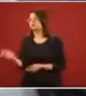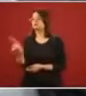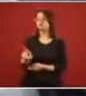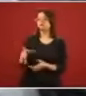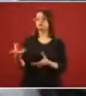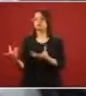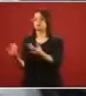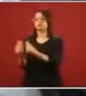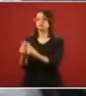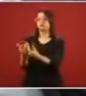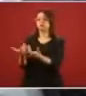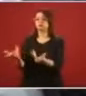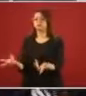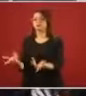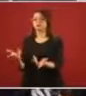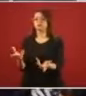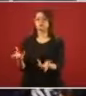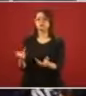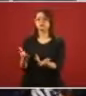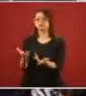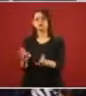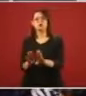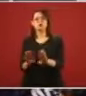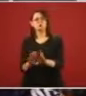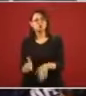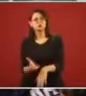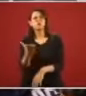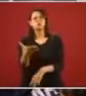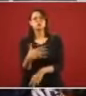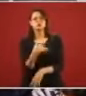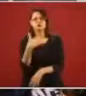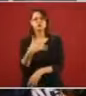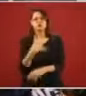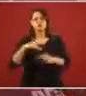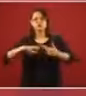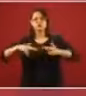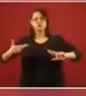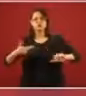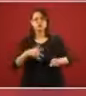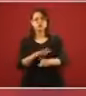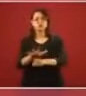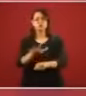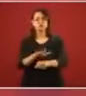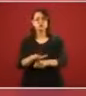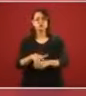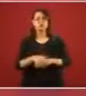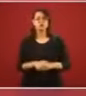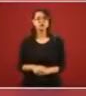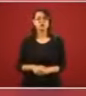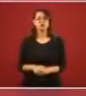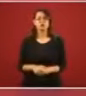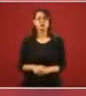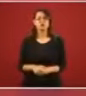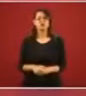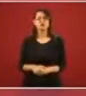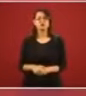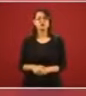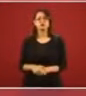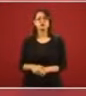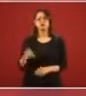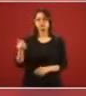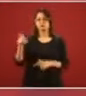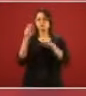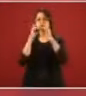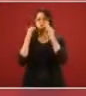Voy a la ir, CATEN es a voy la 4T. A ir hoy a un congreso que me invitan de esta